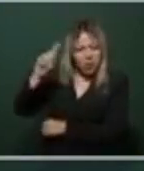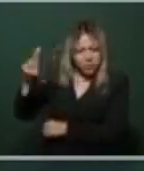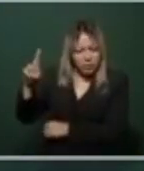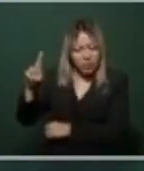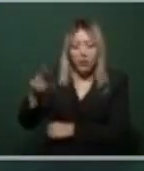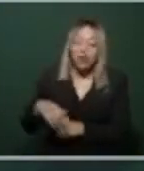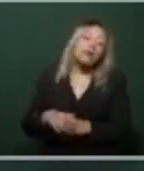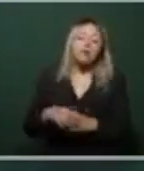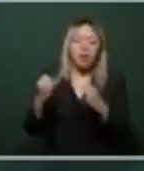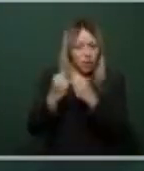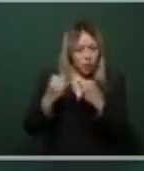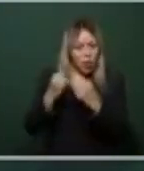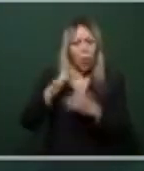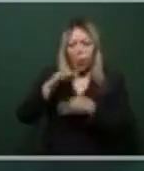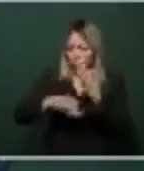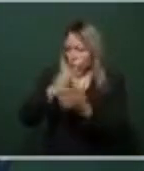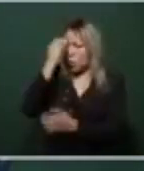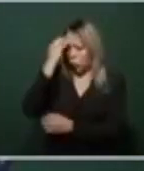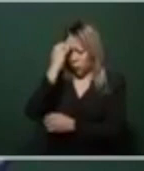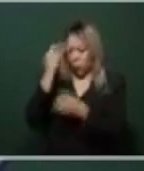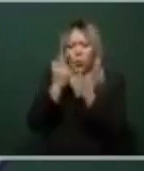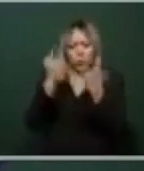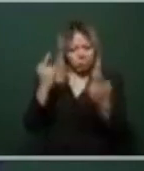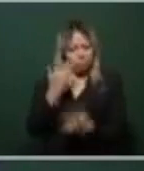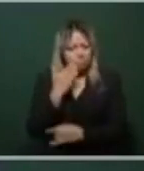y conozco la historia.